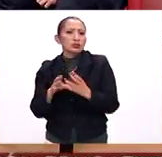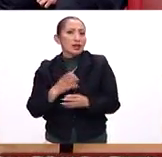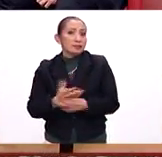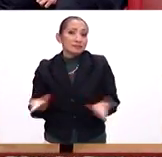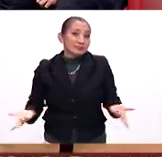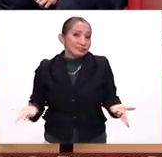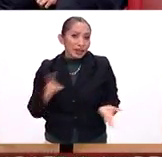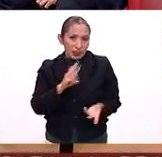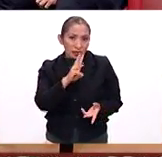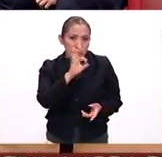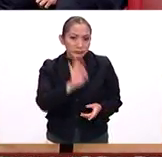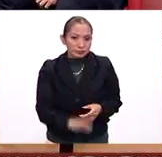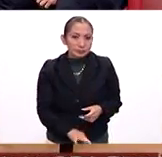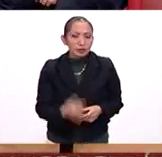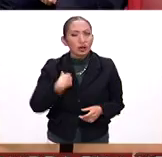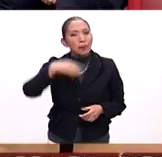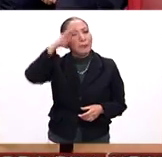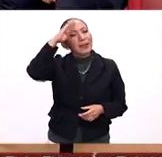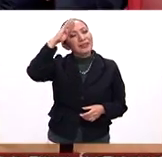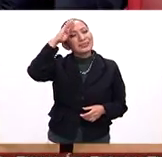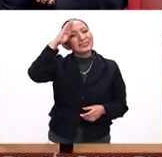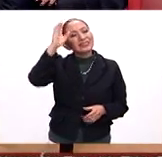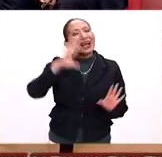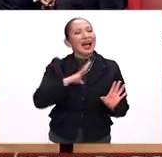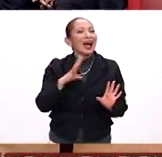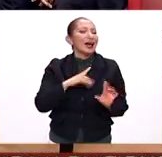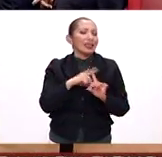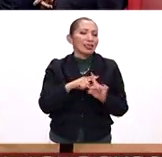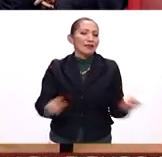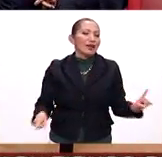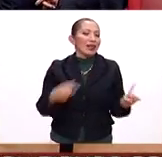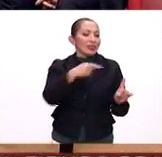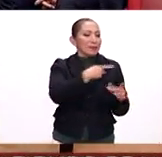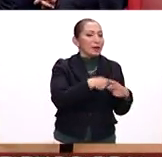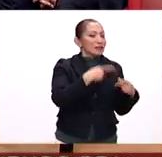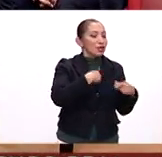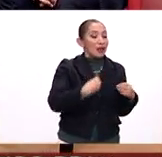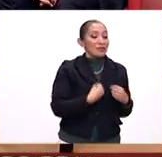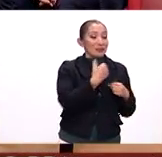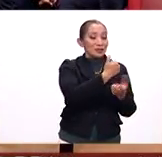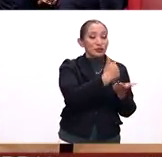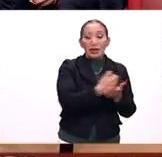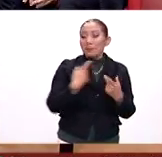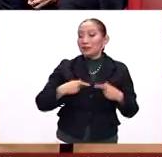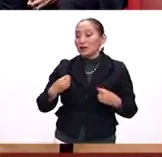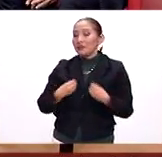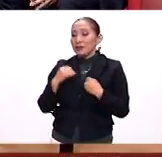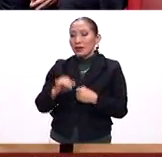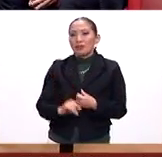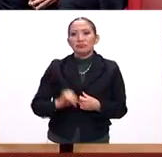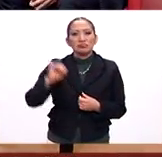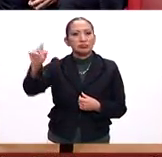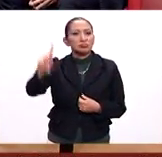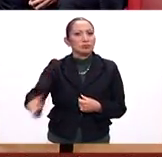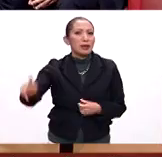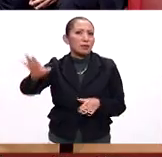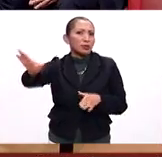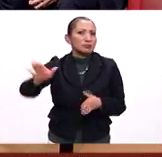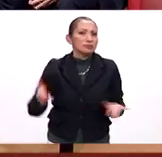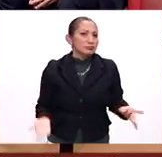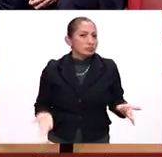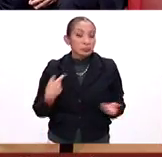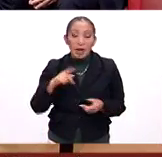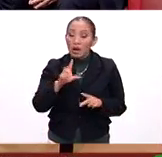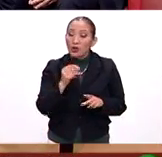cosa, 33%. Y uno pensaría que habría una diferencia entre la gente que vive en las ciudades y la gente que vive, por ejemplo, en un área rural, ¿no? Así es,